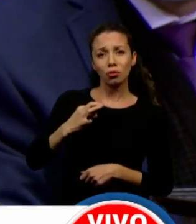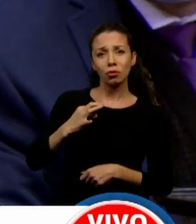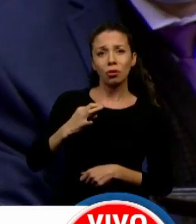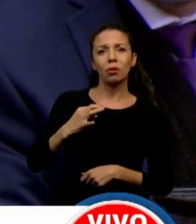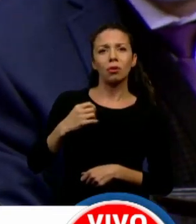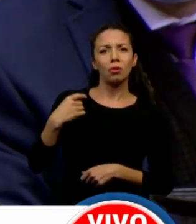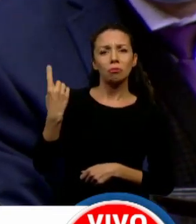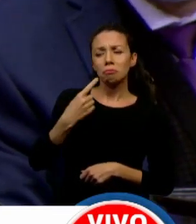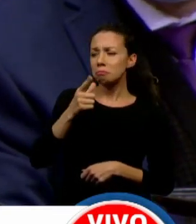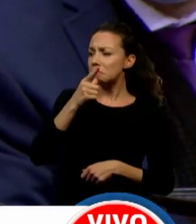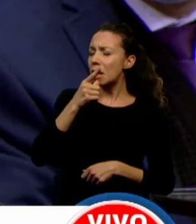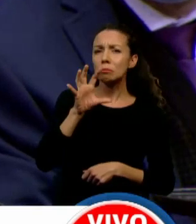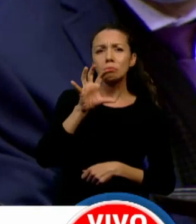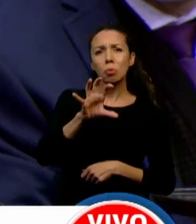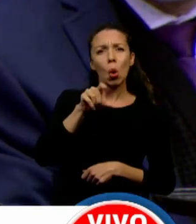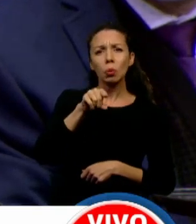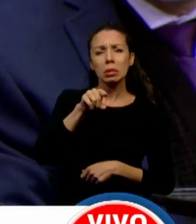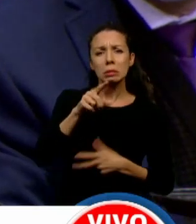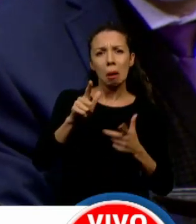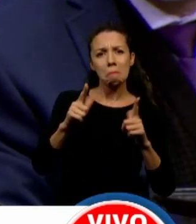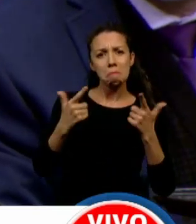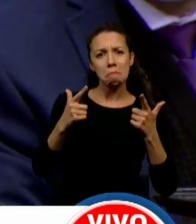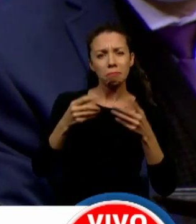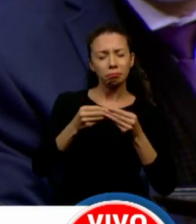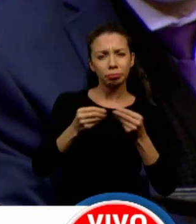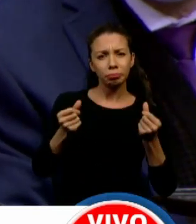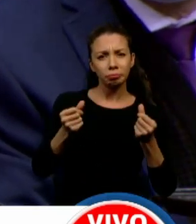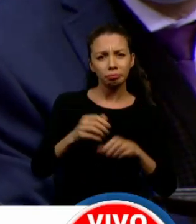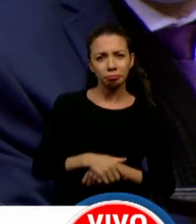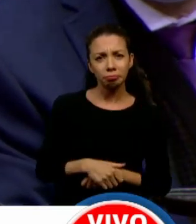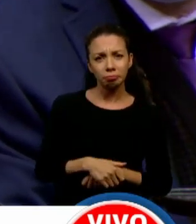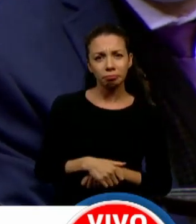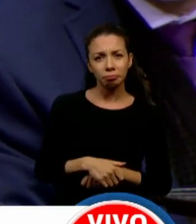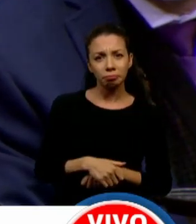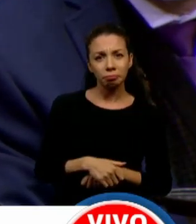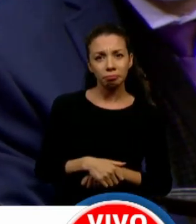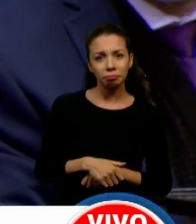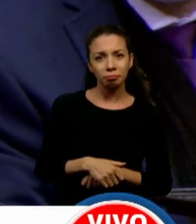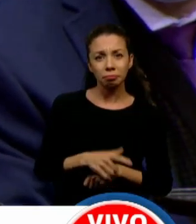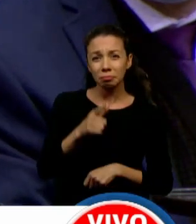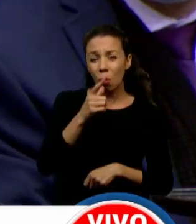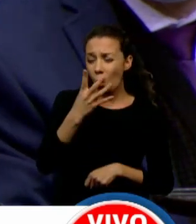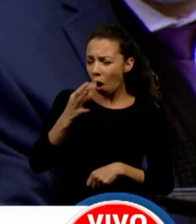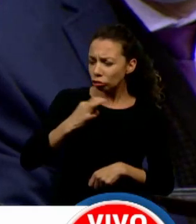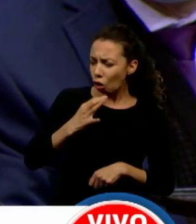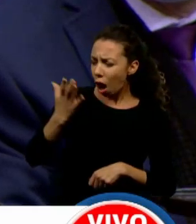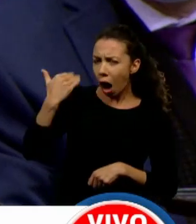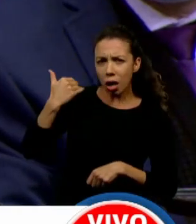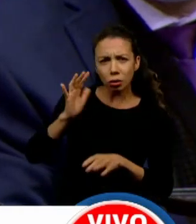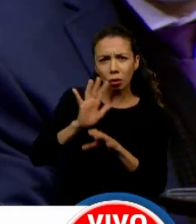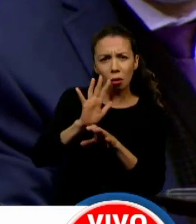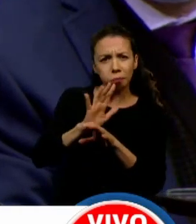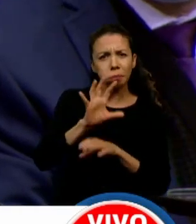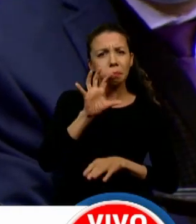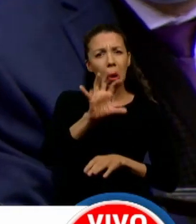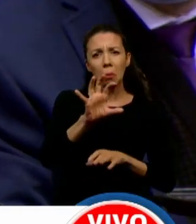de destierro prácticamente. Veníamos de 4 años de una discriminación sin